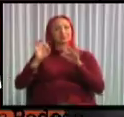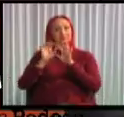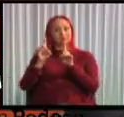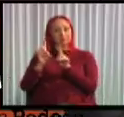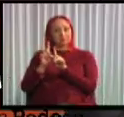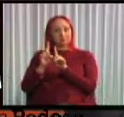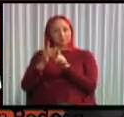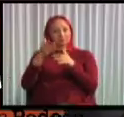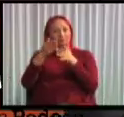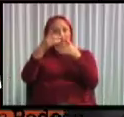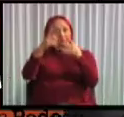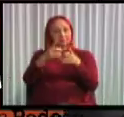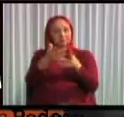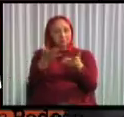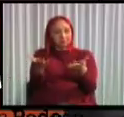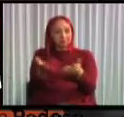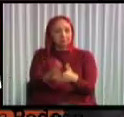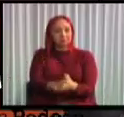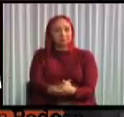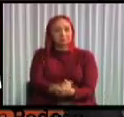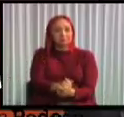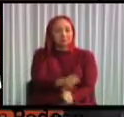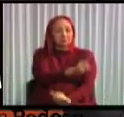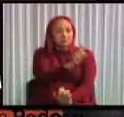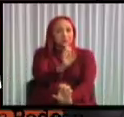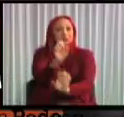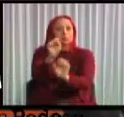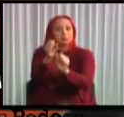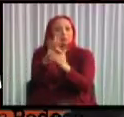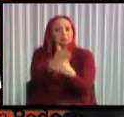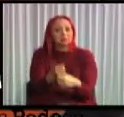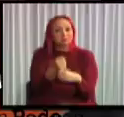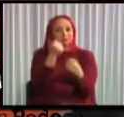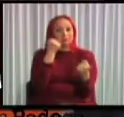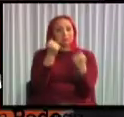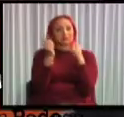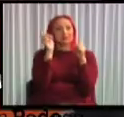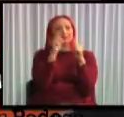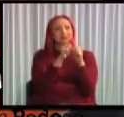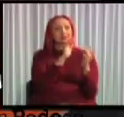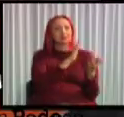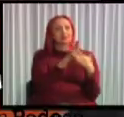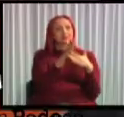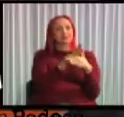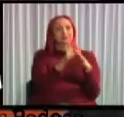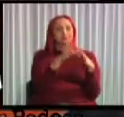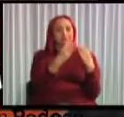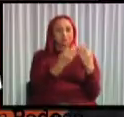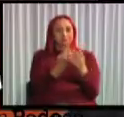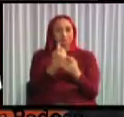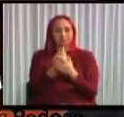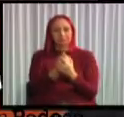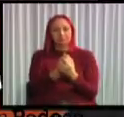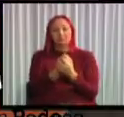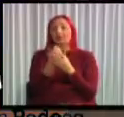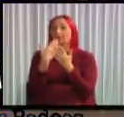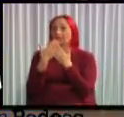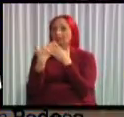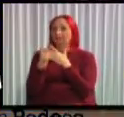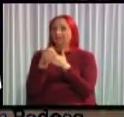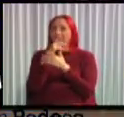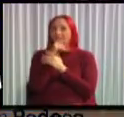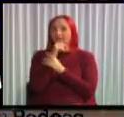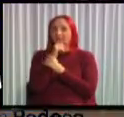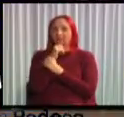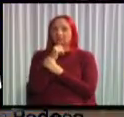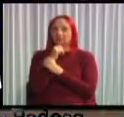también del hecho de que ellos puedan hacer ejercicio hasta para compartir en familia. Muy bien, tenemos en línea